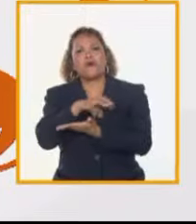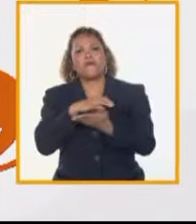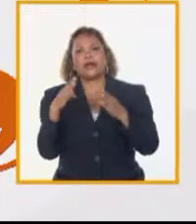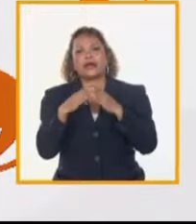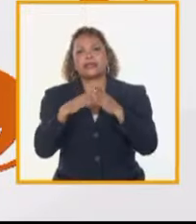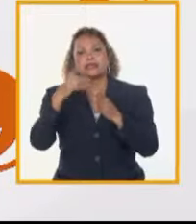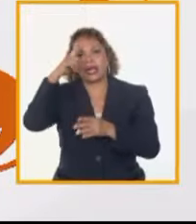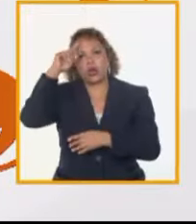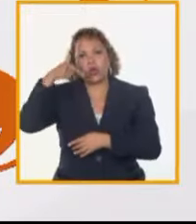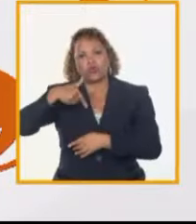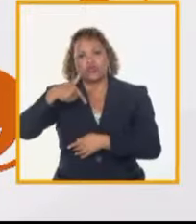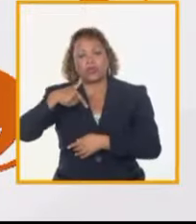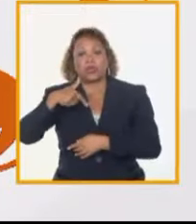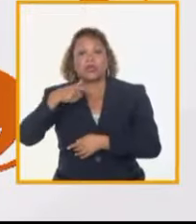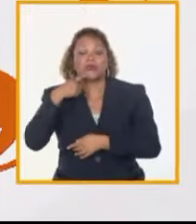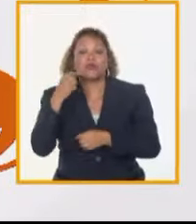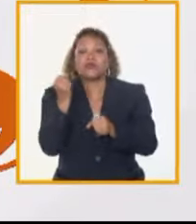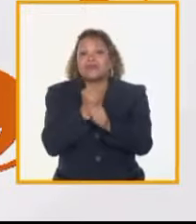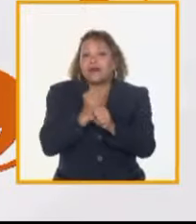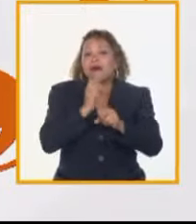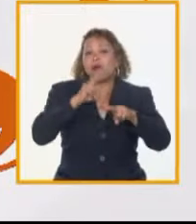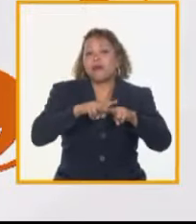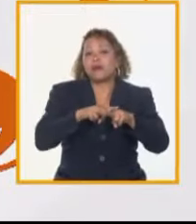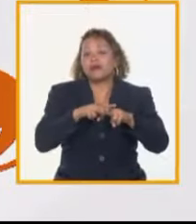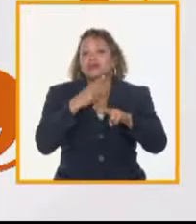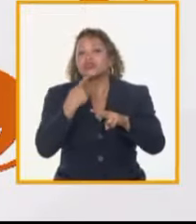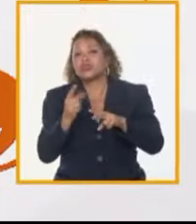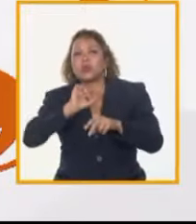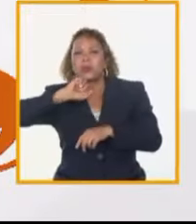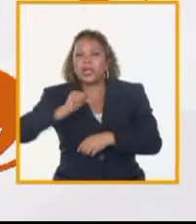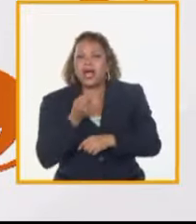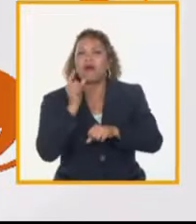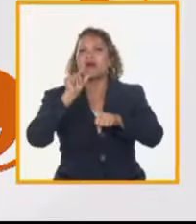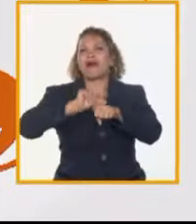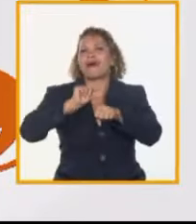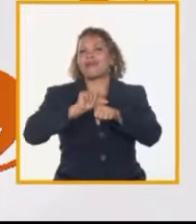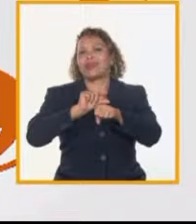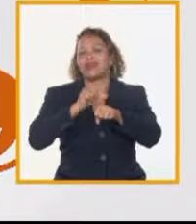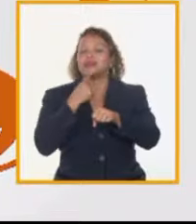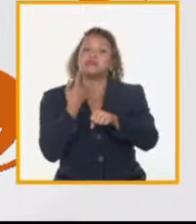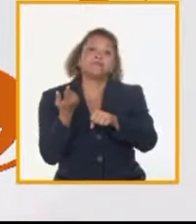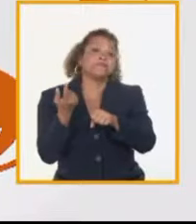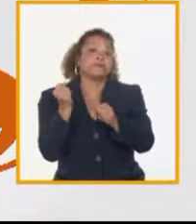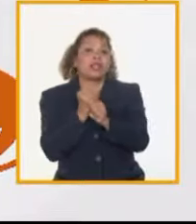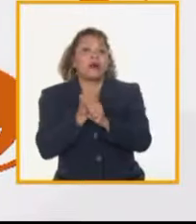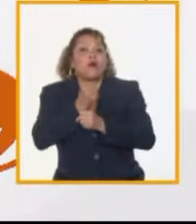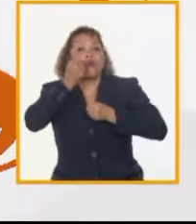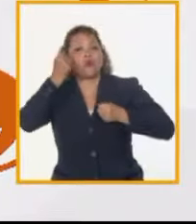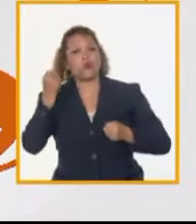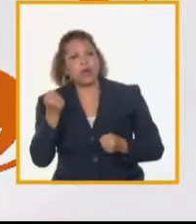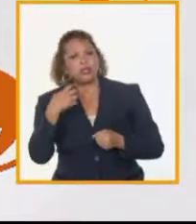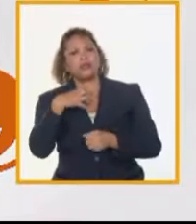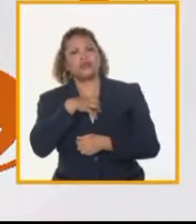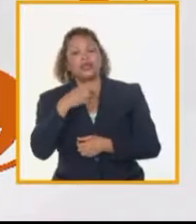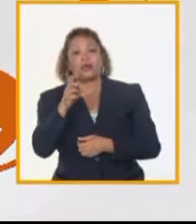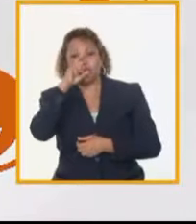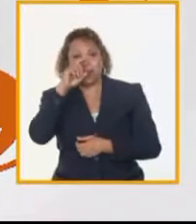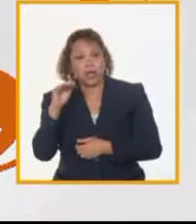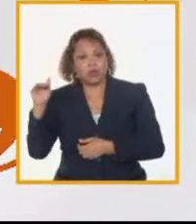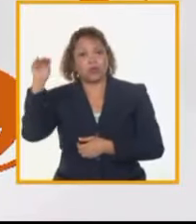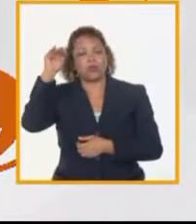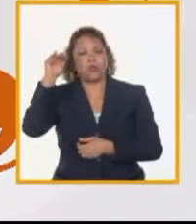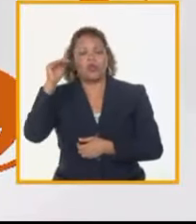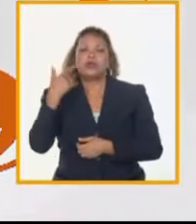trabajo en La Habana, y entonces tengo que coger gacela, y entonces yo trabajo haciendo guardia, yo tengo la tercera edad, y